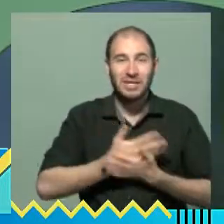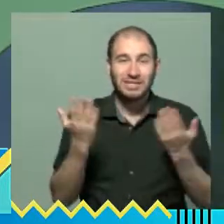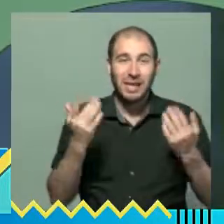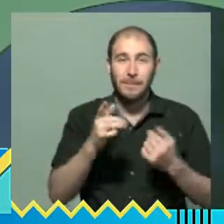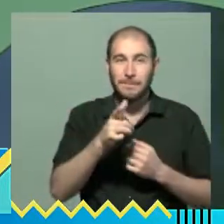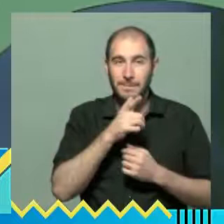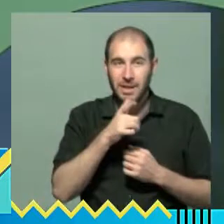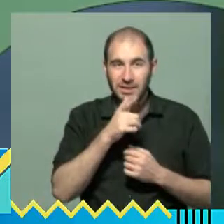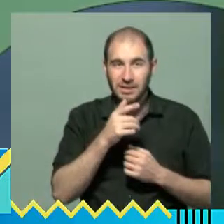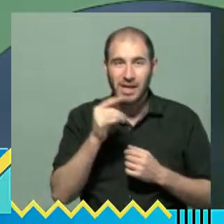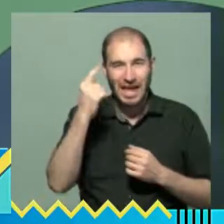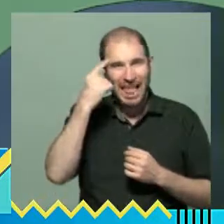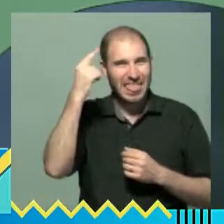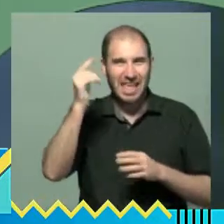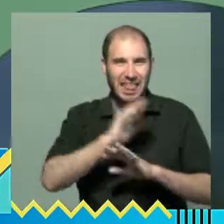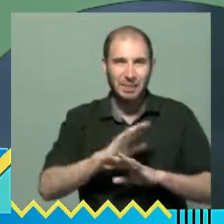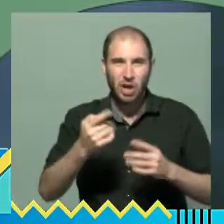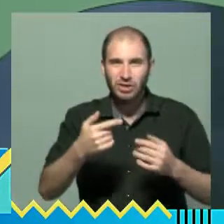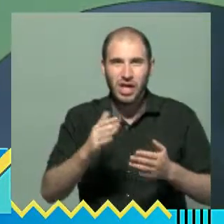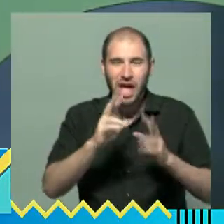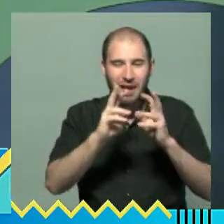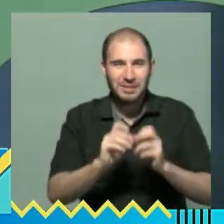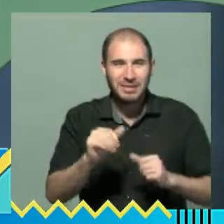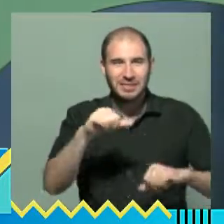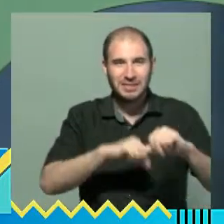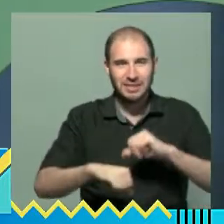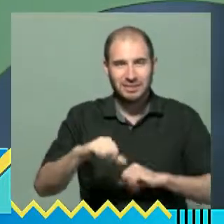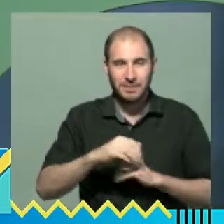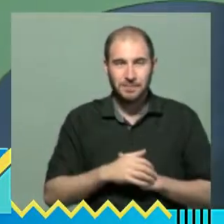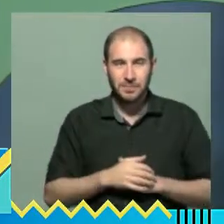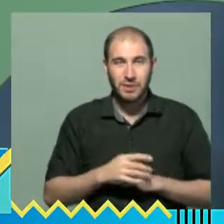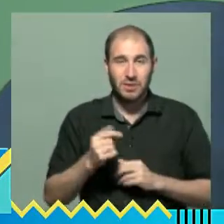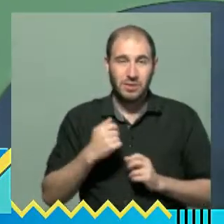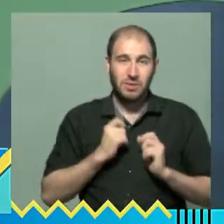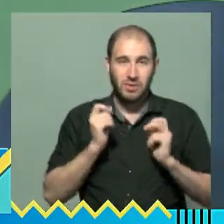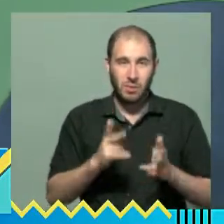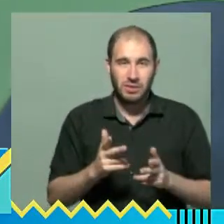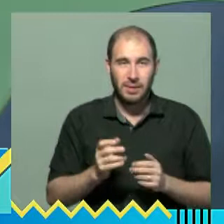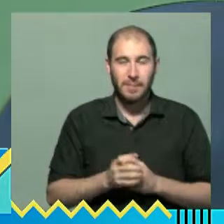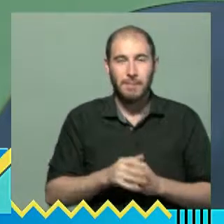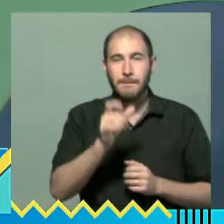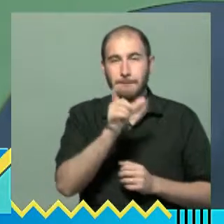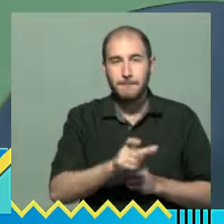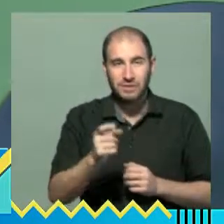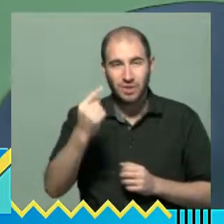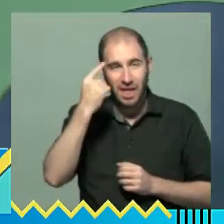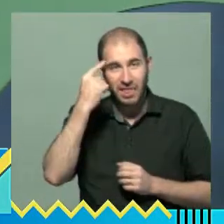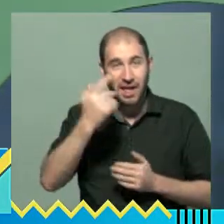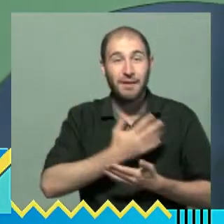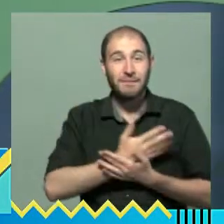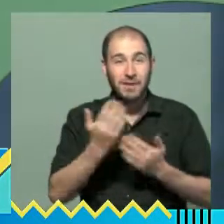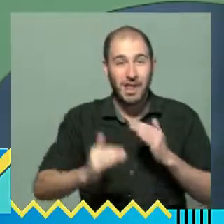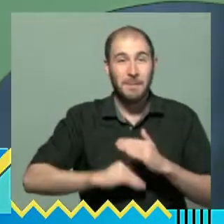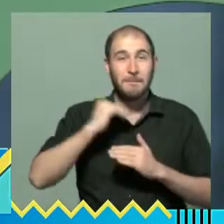parece demasiado ideal para ser objeto de estudio de la ciencia. Sí puedo decir que la gente que se considera más feliz,